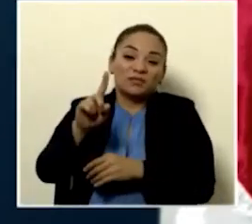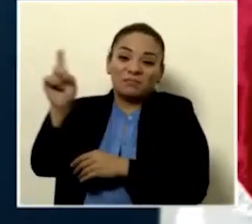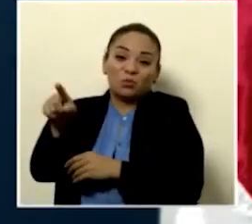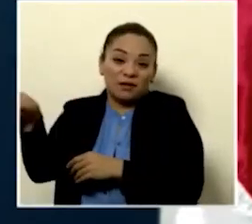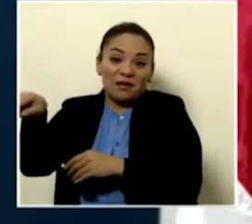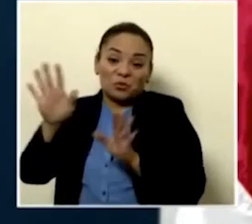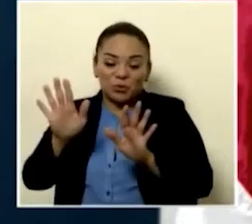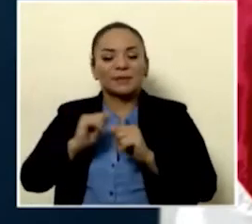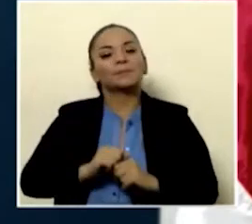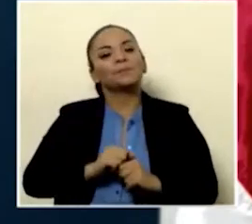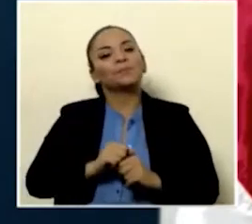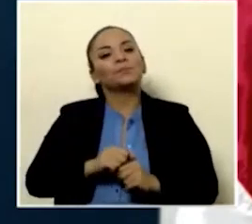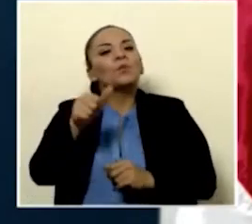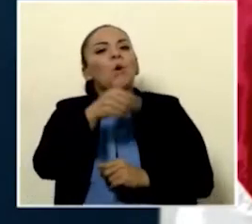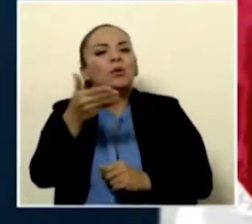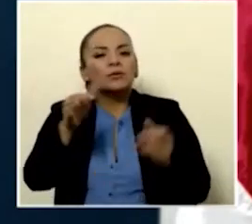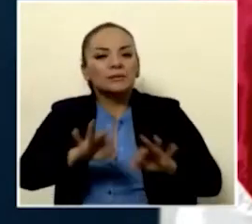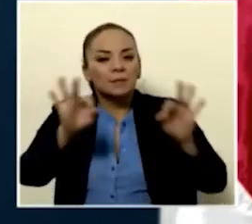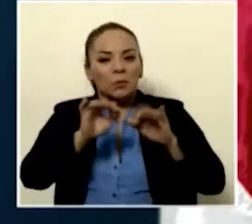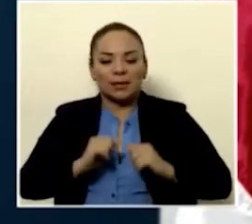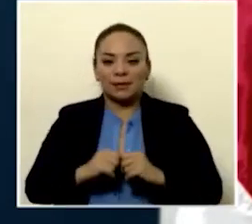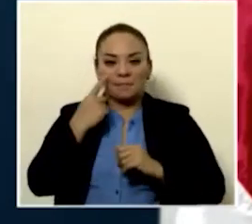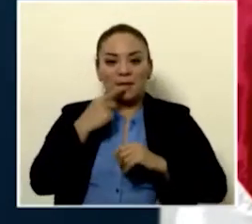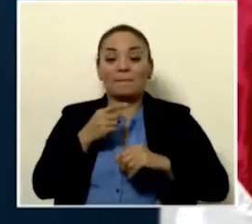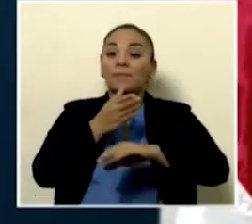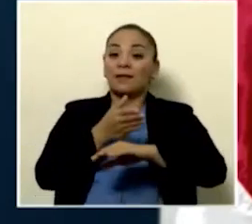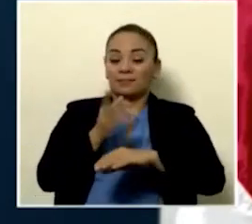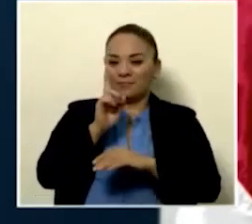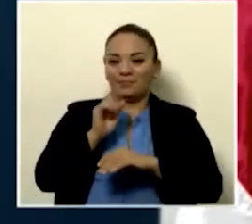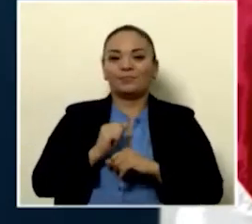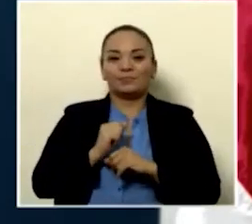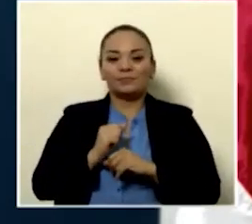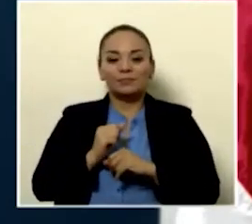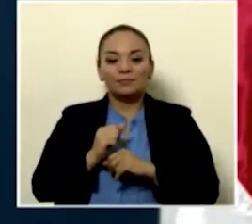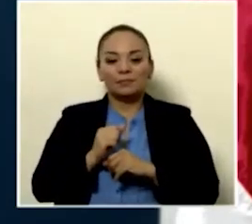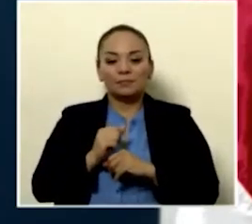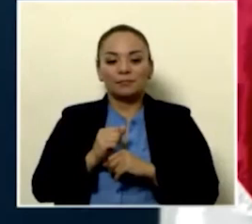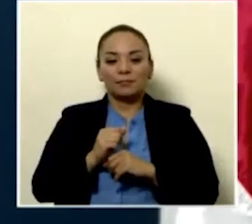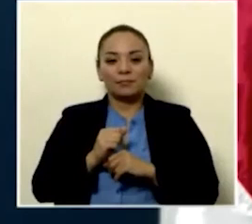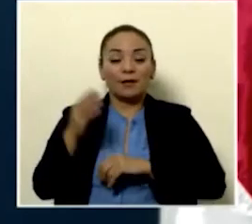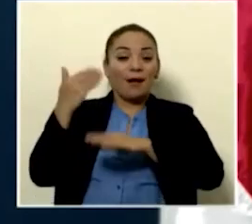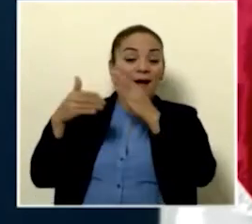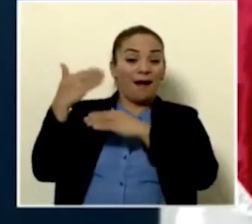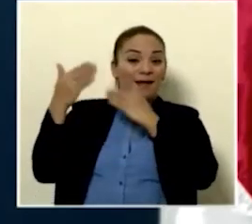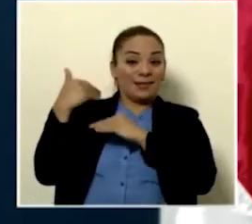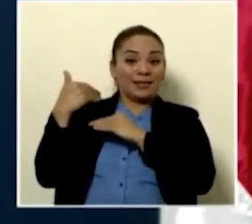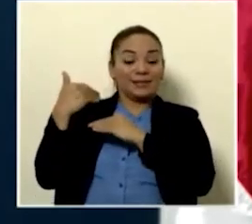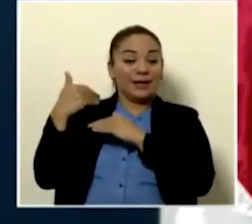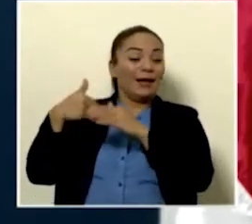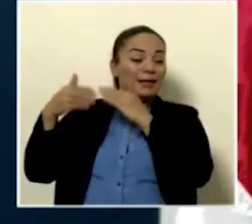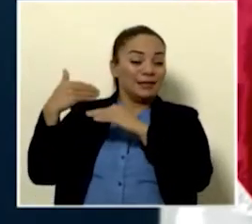vamos a hacer es que antes de que lo dejaran de vender los gobiernos anteriores, el precio